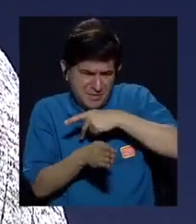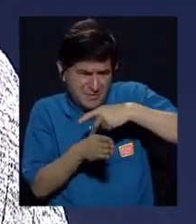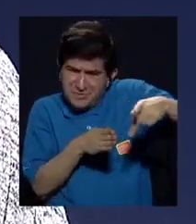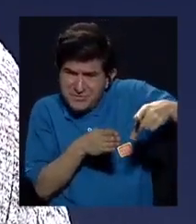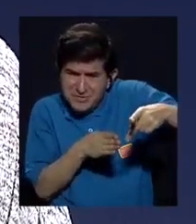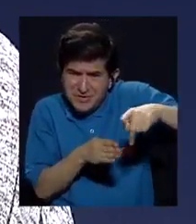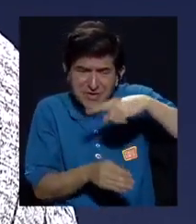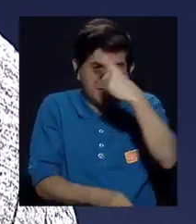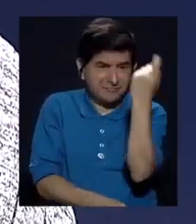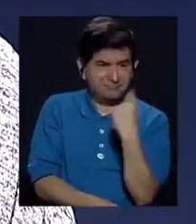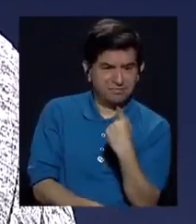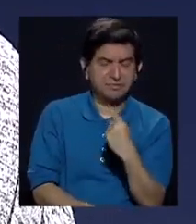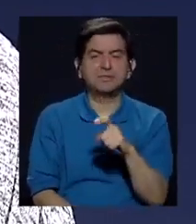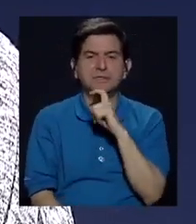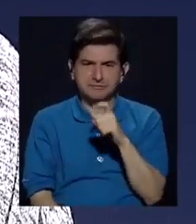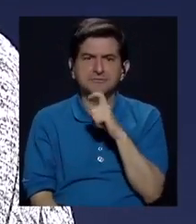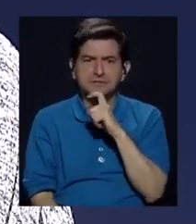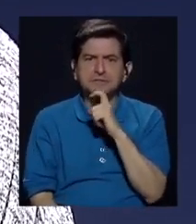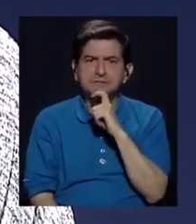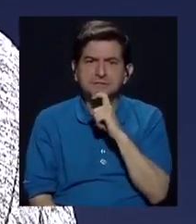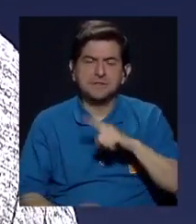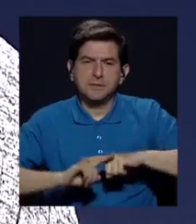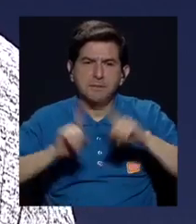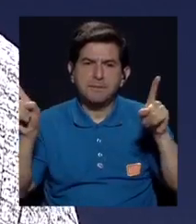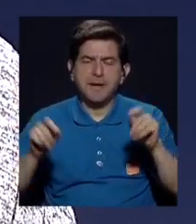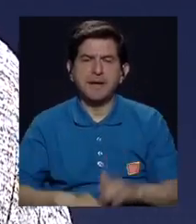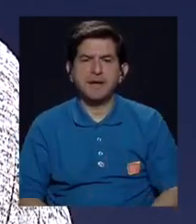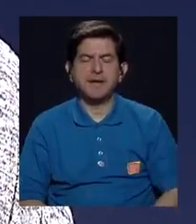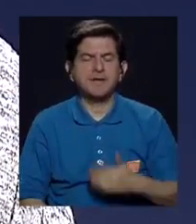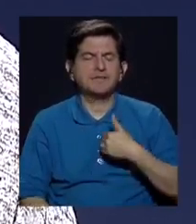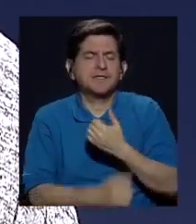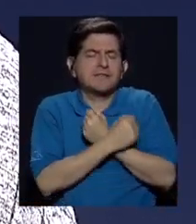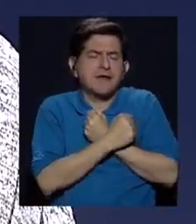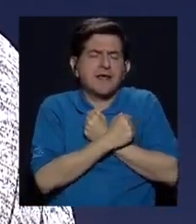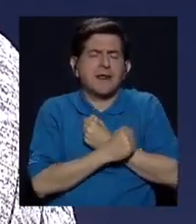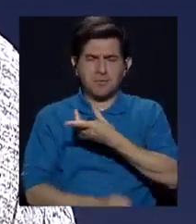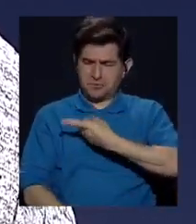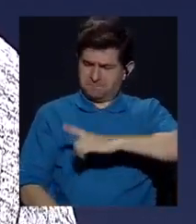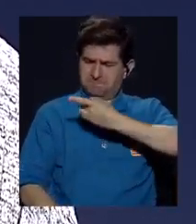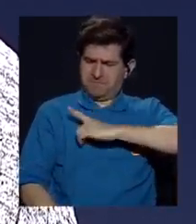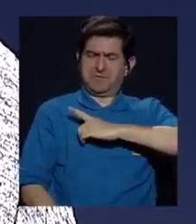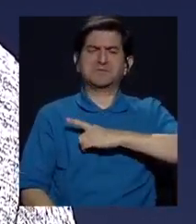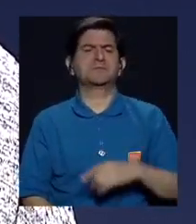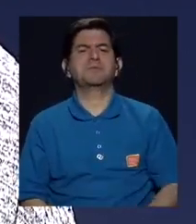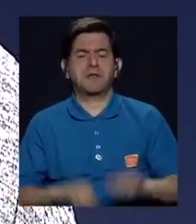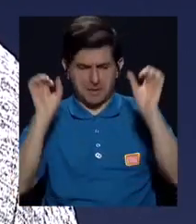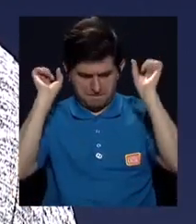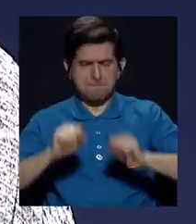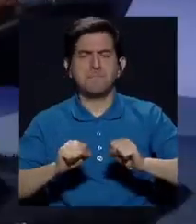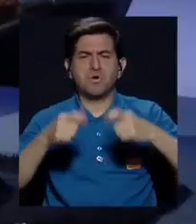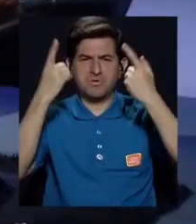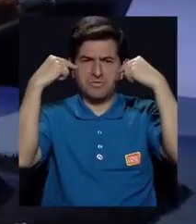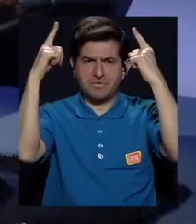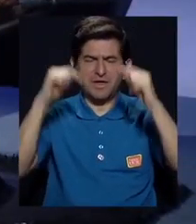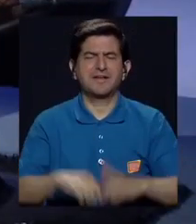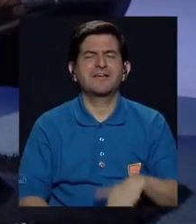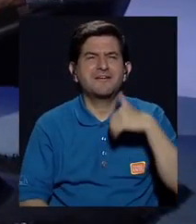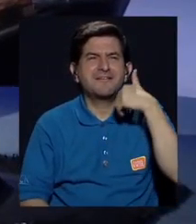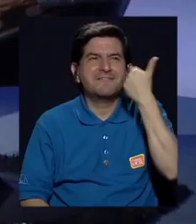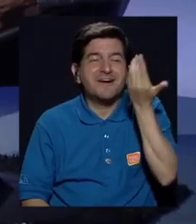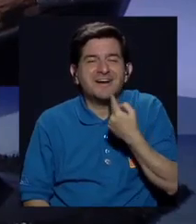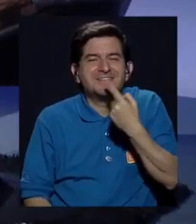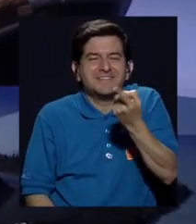y es muy difícil, pero si se tiene amor y disciplina, yo creo que se puede lograr. A veces suena fácil decir